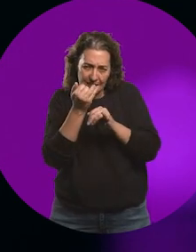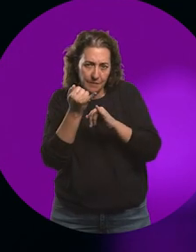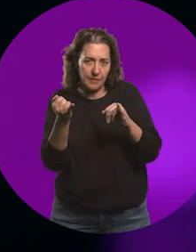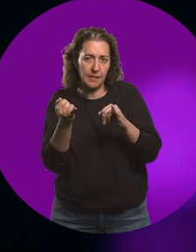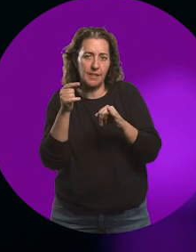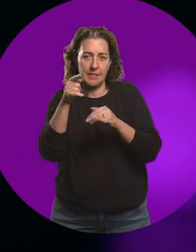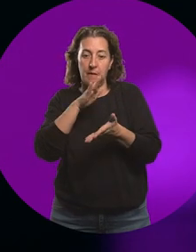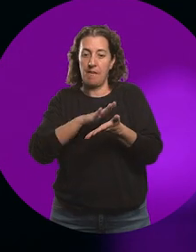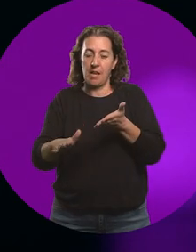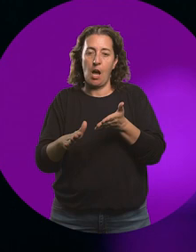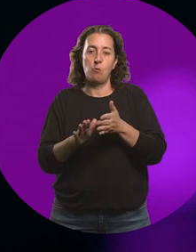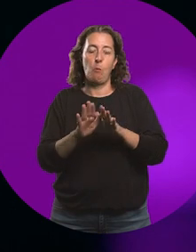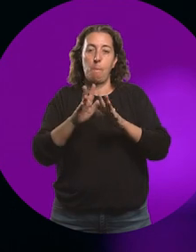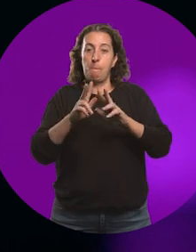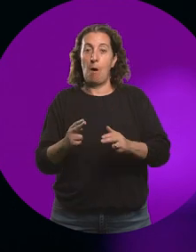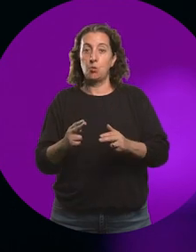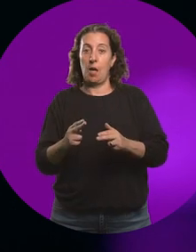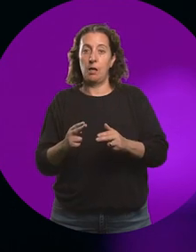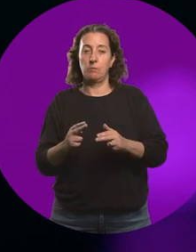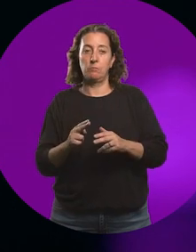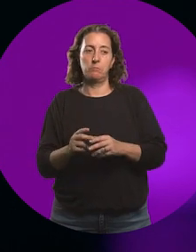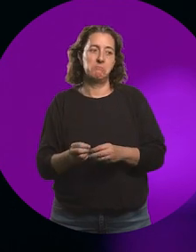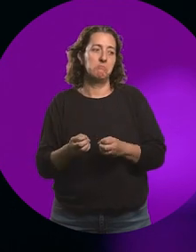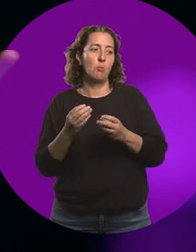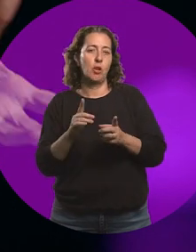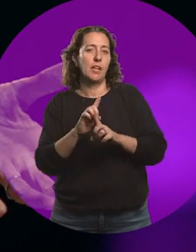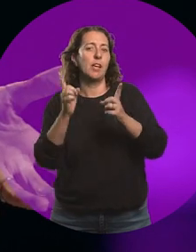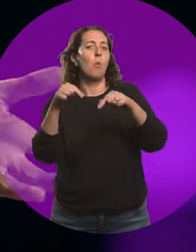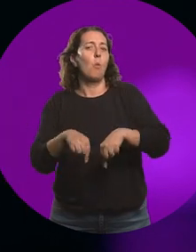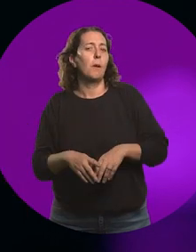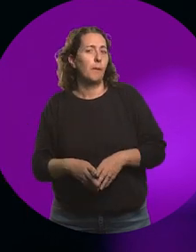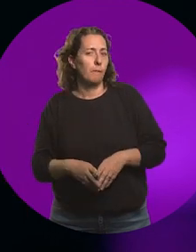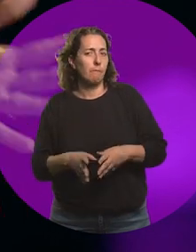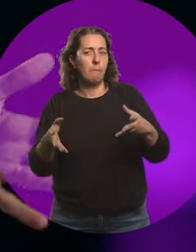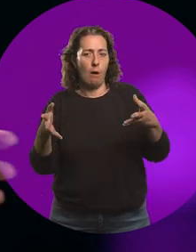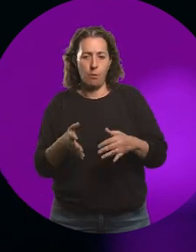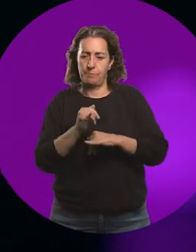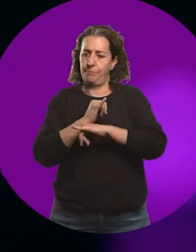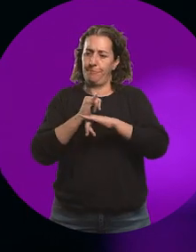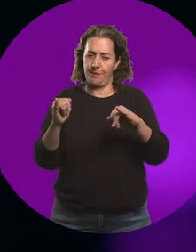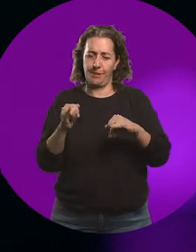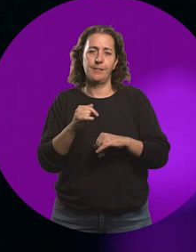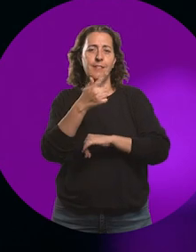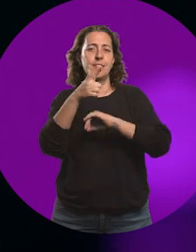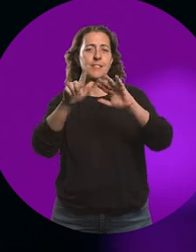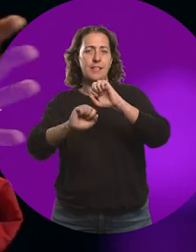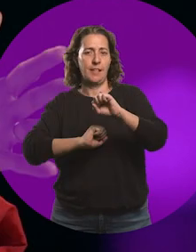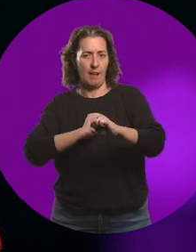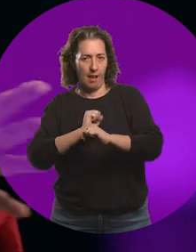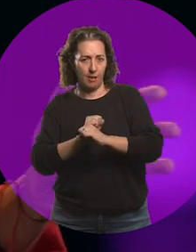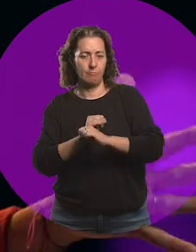esa beca había quedado como en una pausa, dije, bueno, ¿por qué no la reactivamos? Ahora ya termino, tenía 17 años, ya